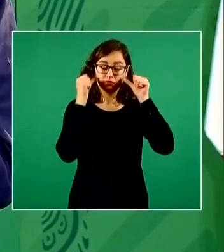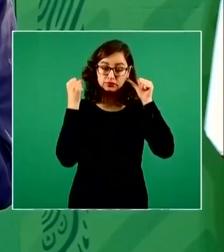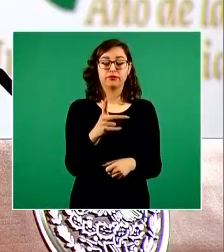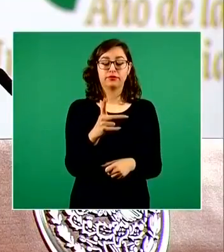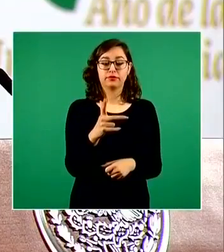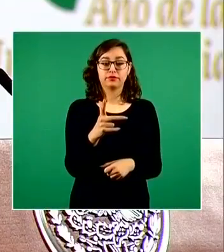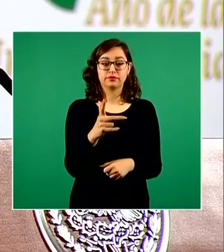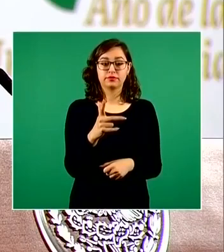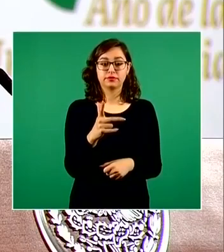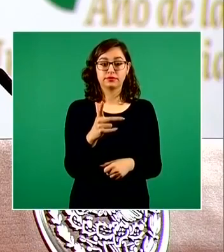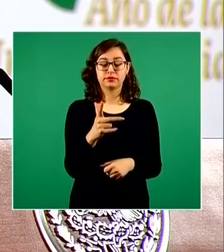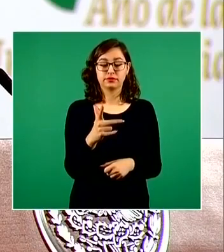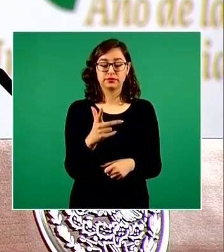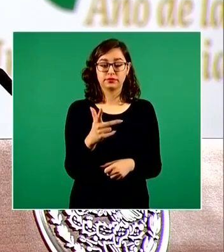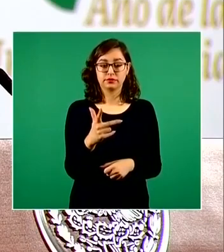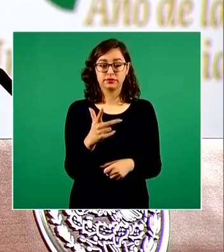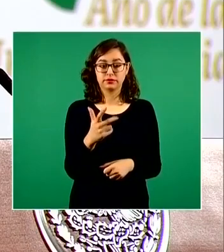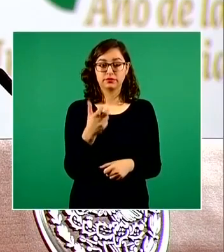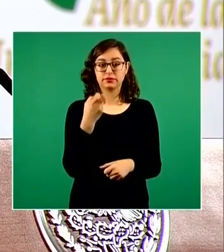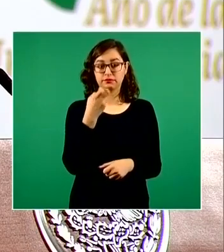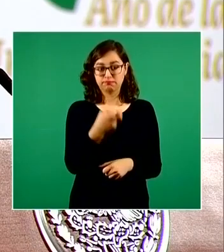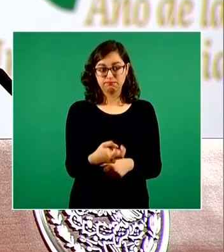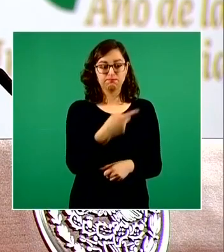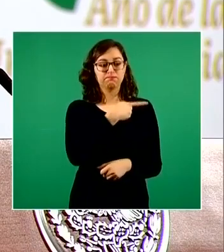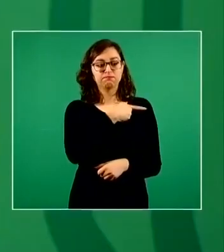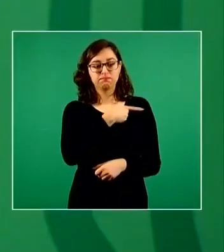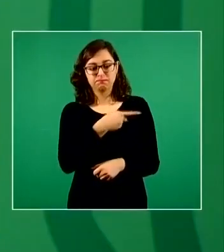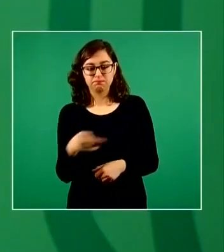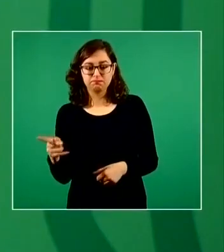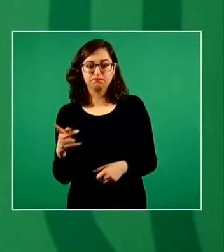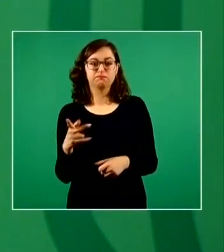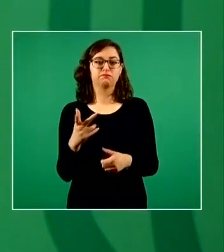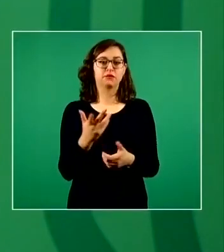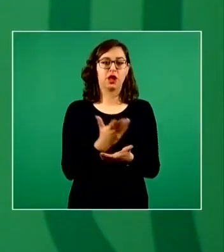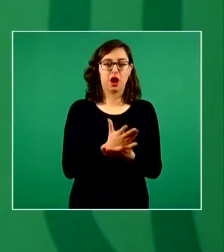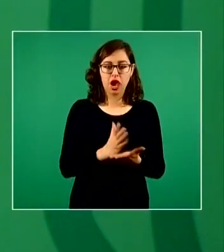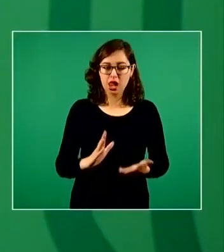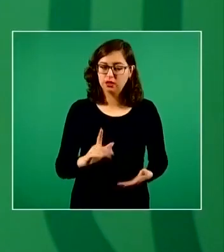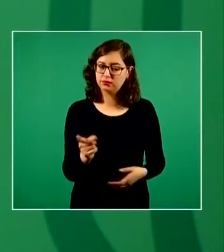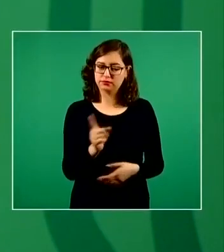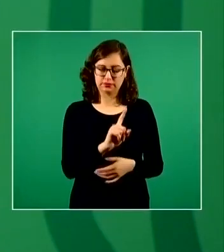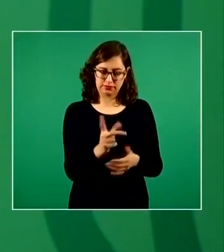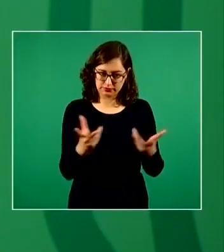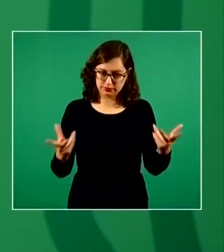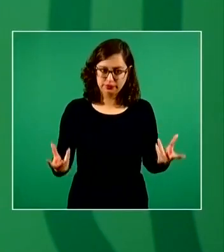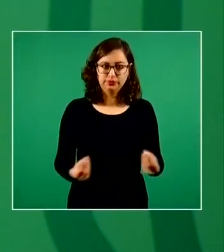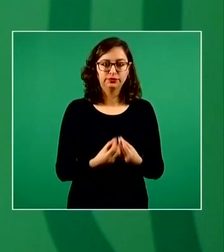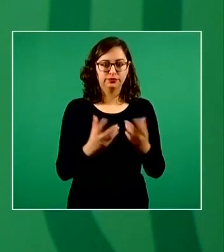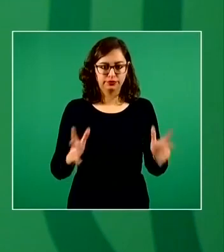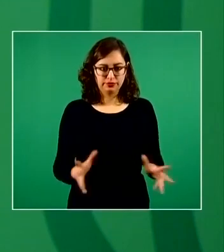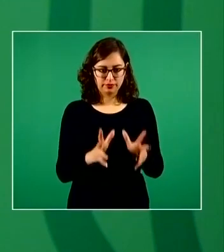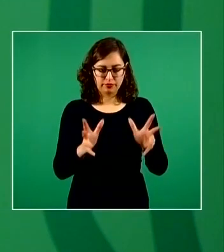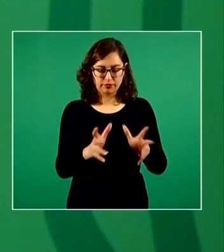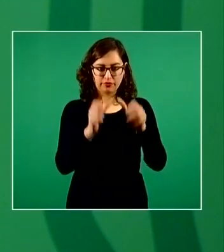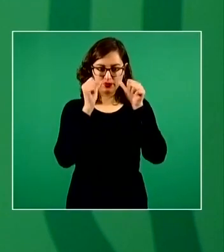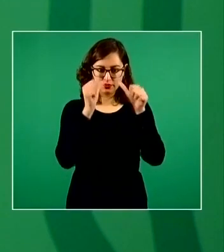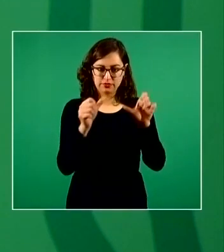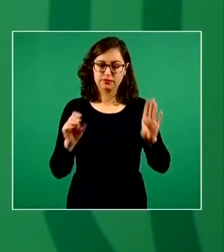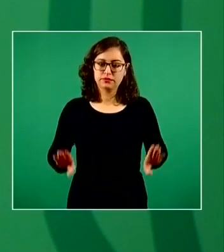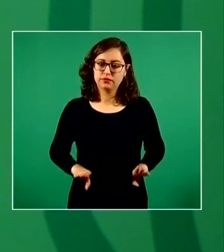que se combata la pobreza, la marginación, para fortalecer